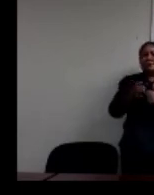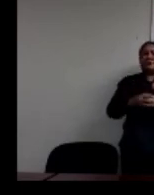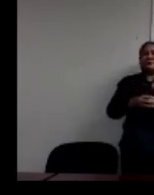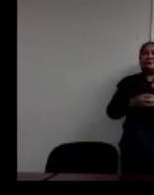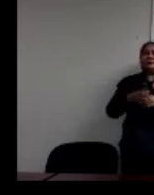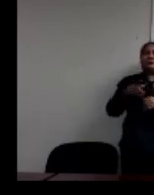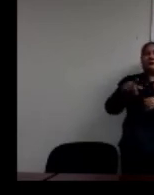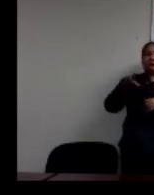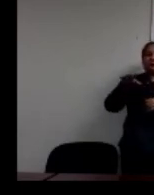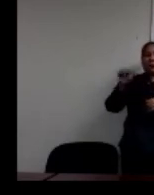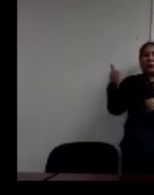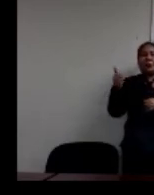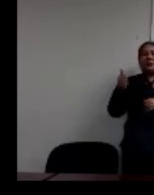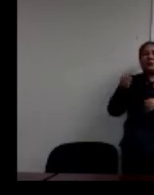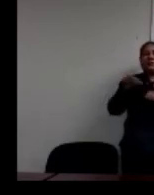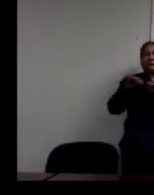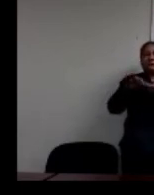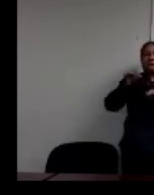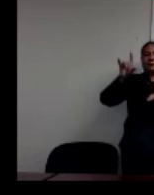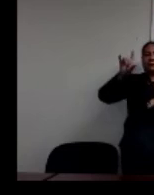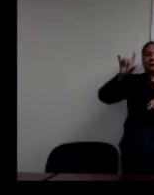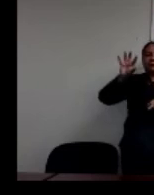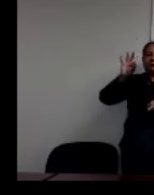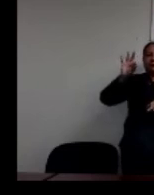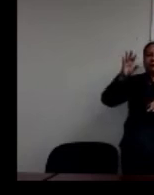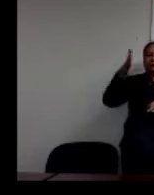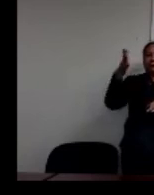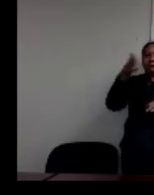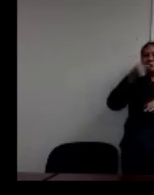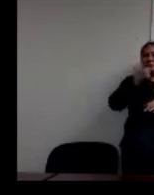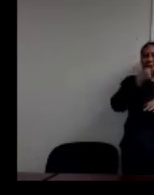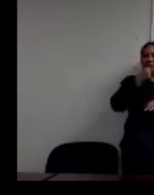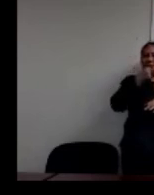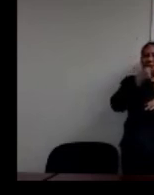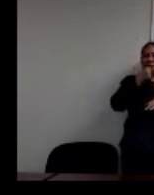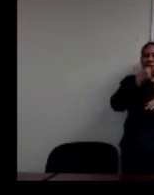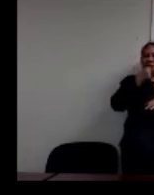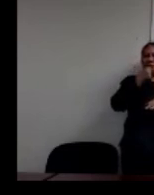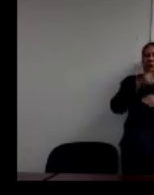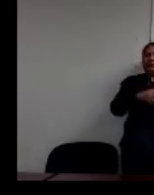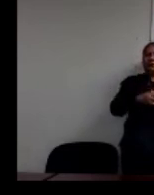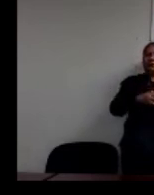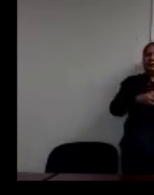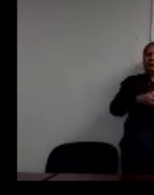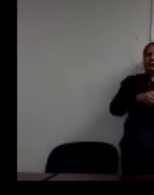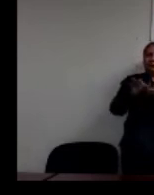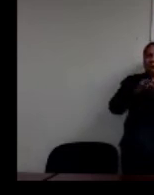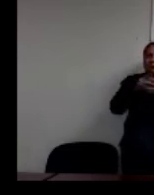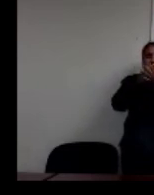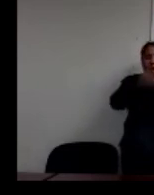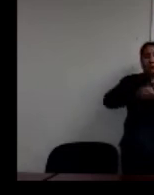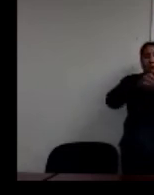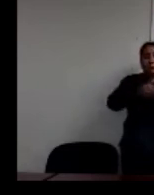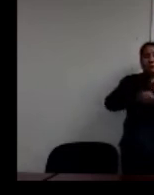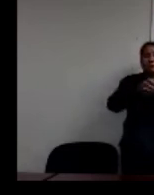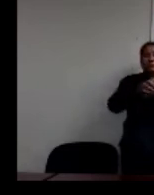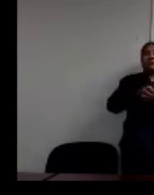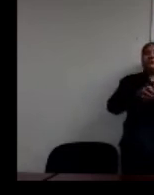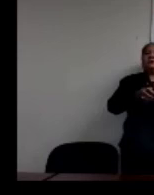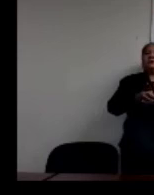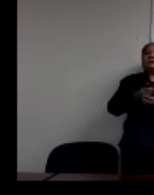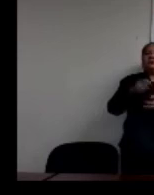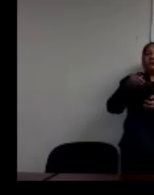45 minutos. Eso funciona mucho y lo hemos dicho, seguimos trabajando nosotros en las terapias. Por eso son sesiones de 60